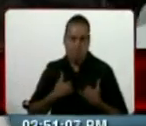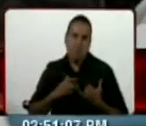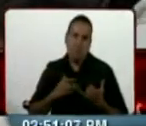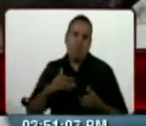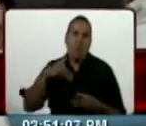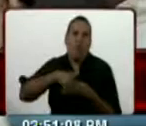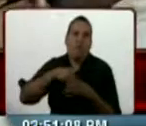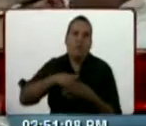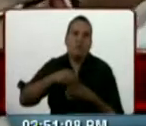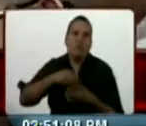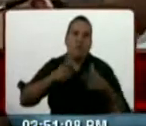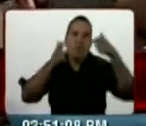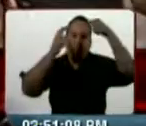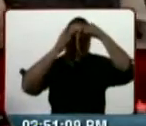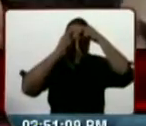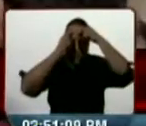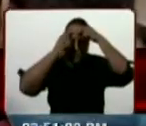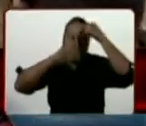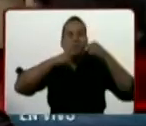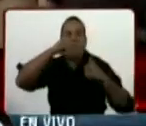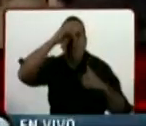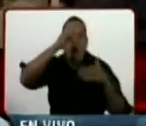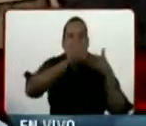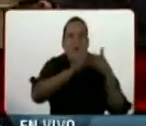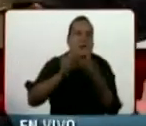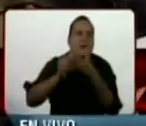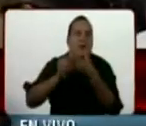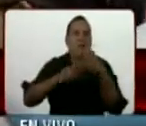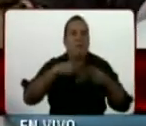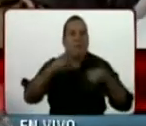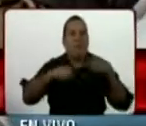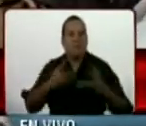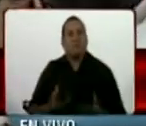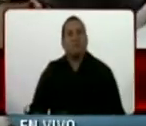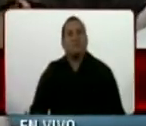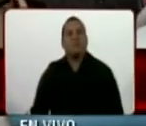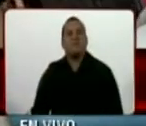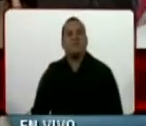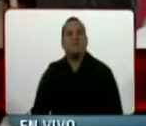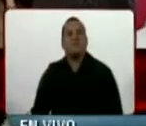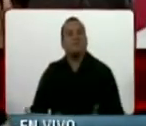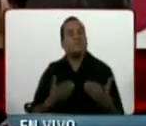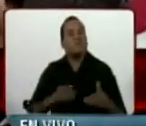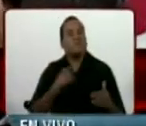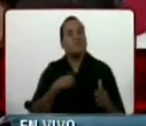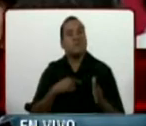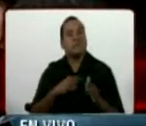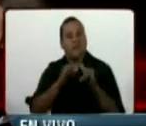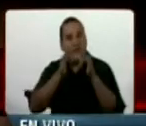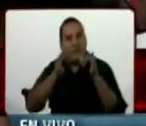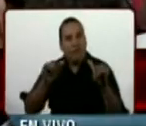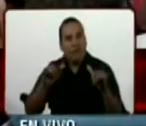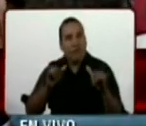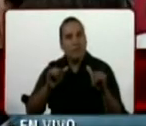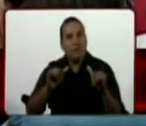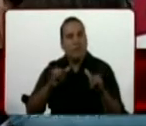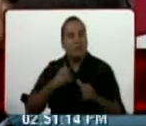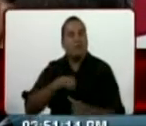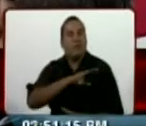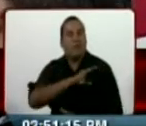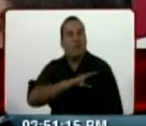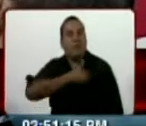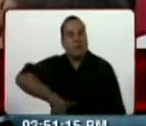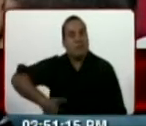su padre y guía político. Está previsto también, de acuerdo a lo que informara el propio presidente